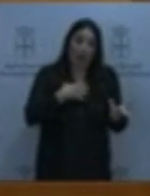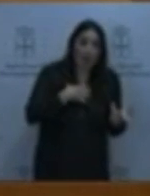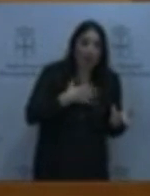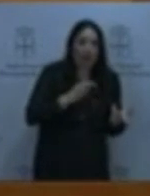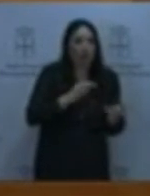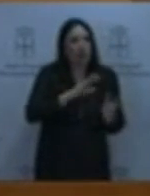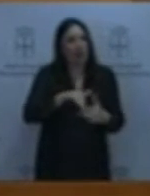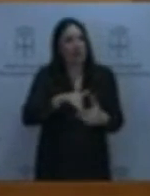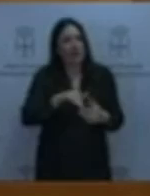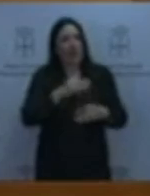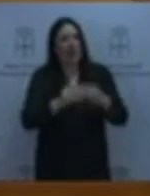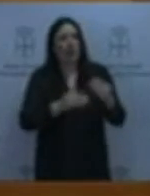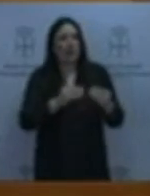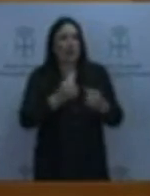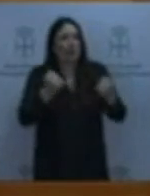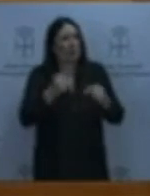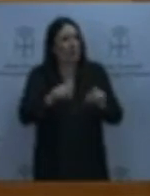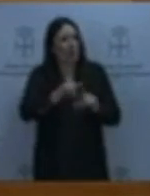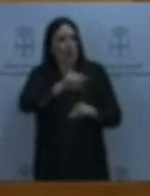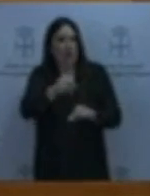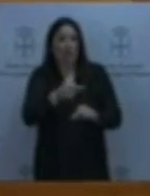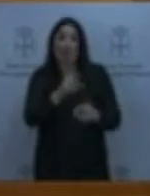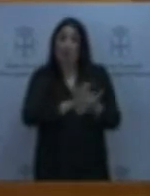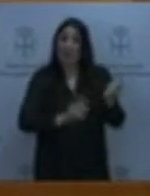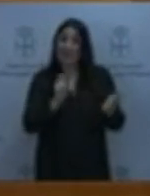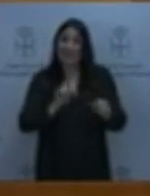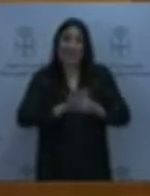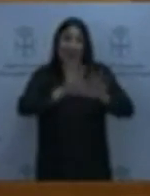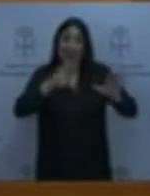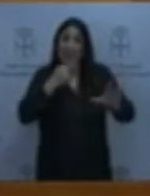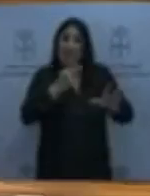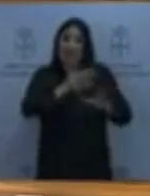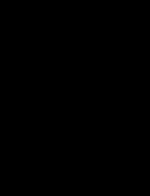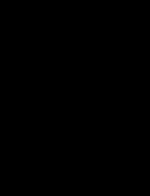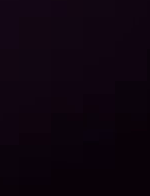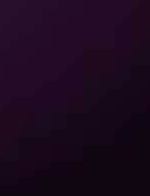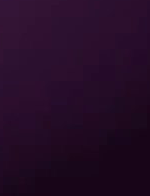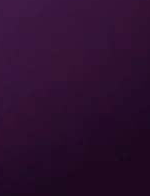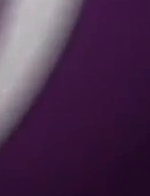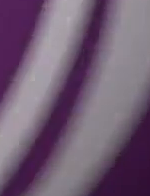fe. En cualquier caso, la sentencia es bien clara en ese sentido y habla de mala fe. Gracias.